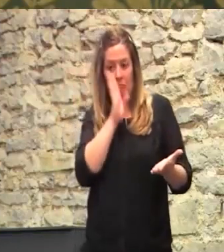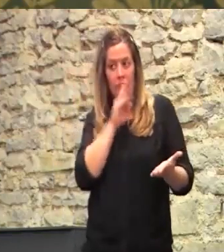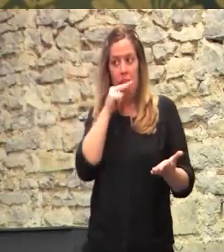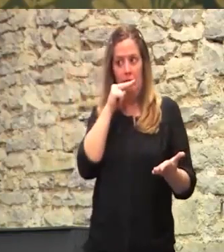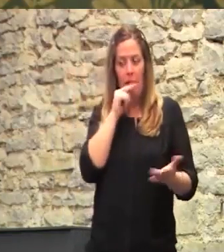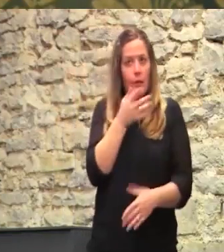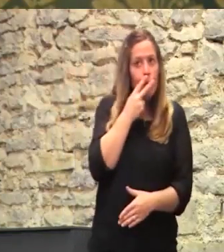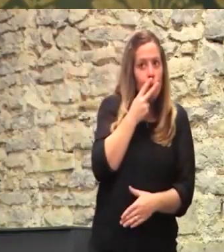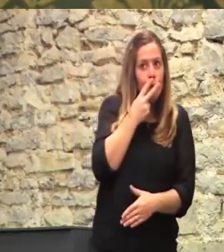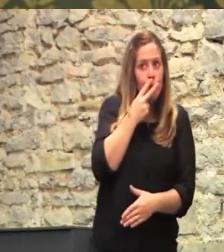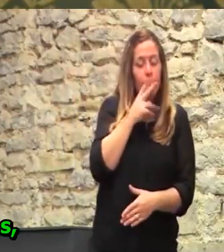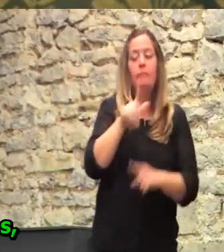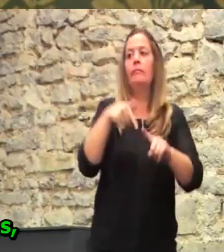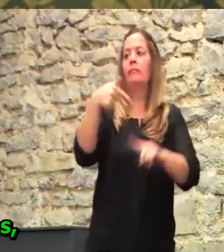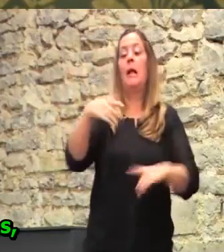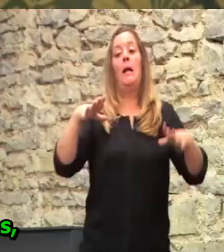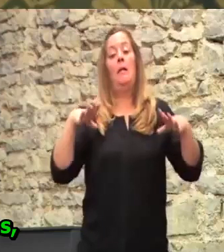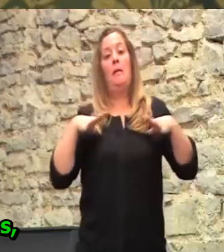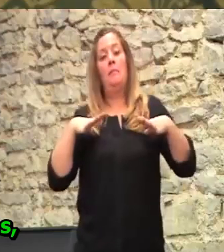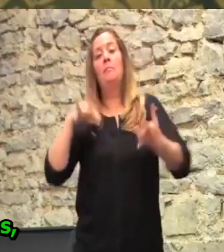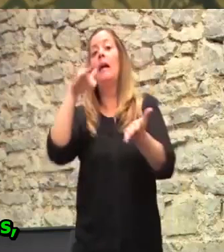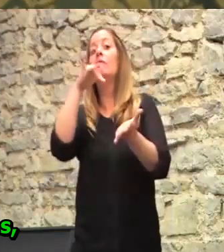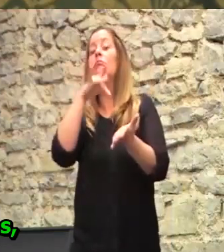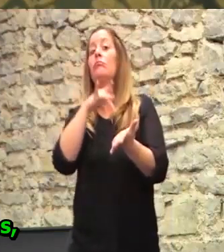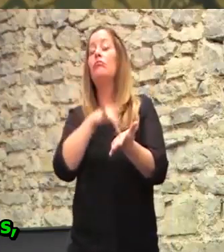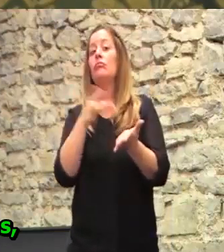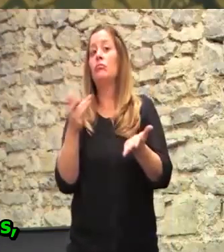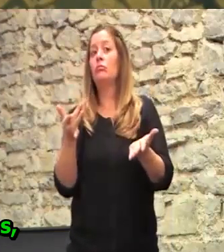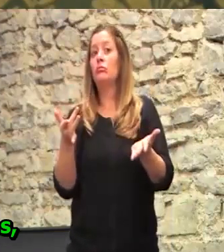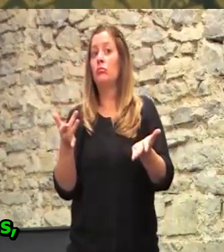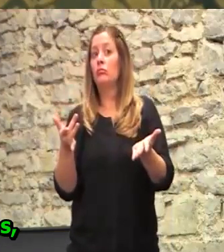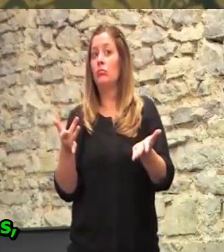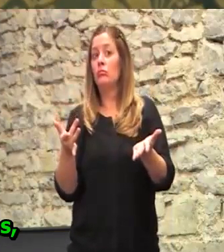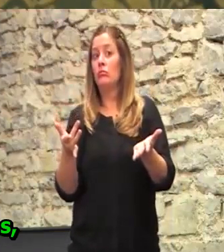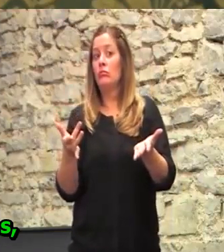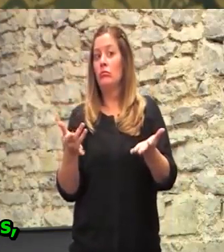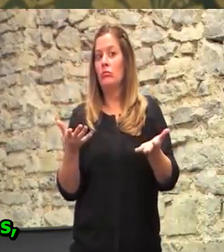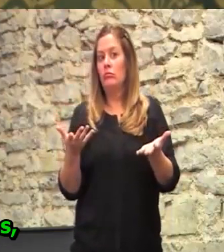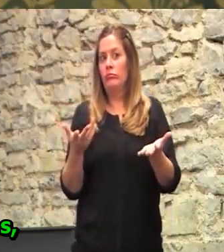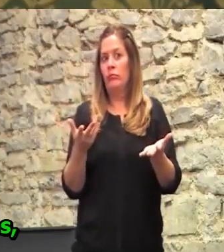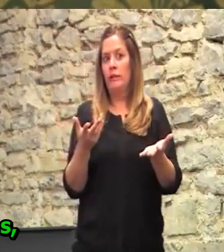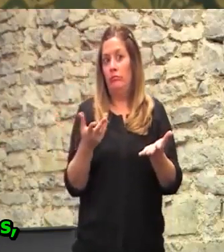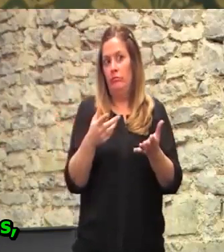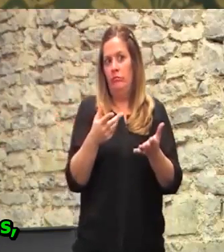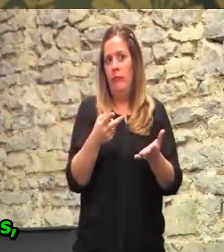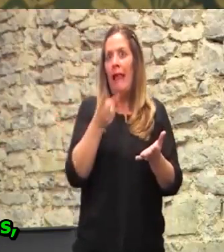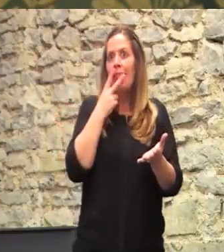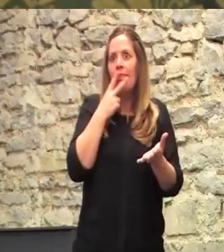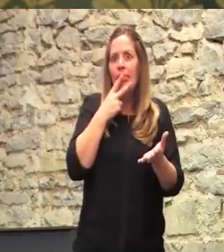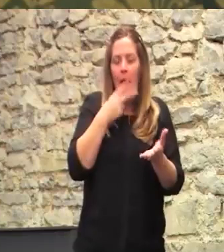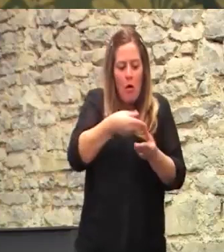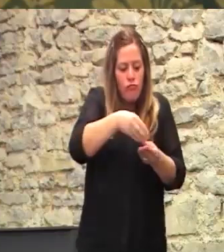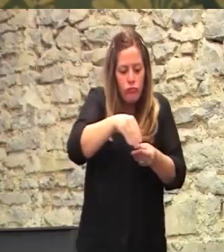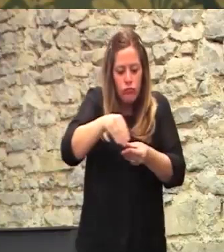cuando llegaron las vacaciones ella tomó una gran cantidad de cigarrillos de paquetes y los llevó